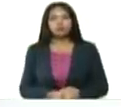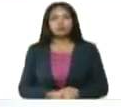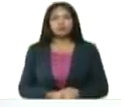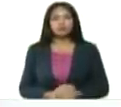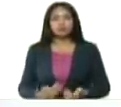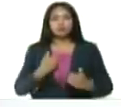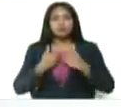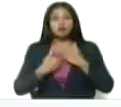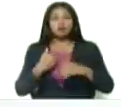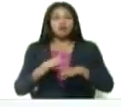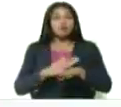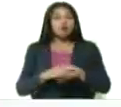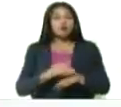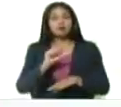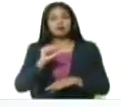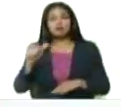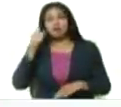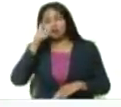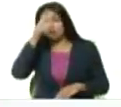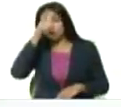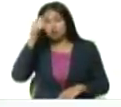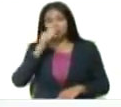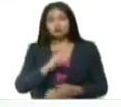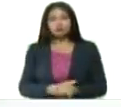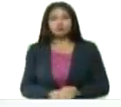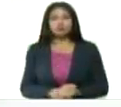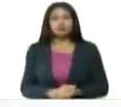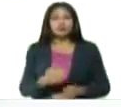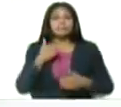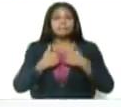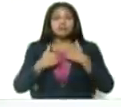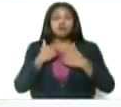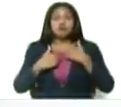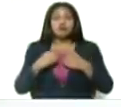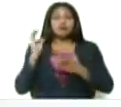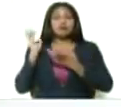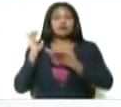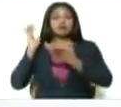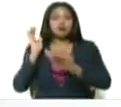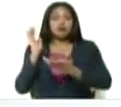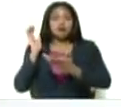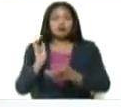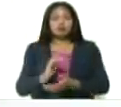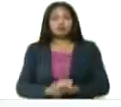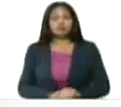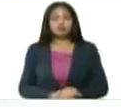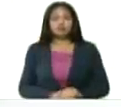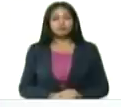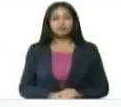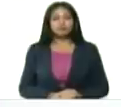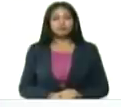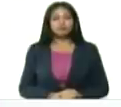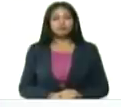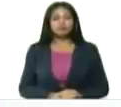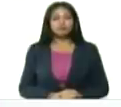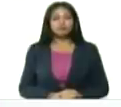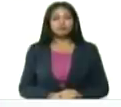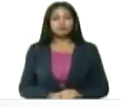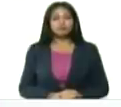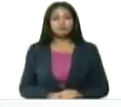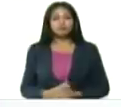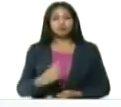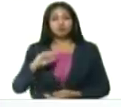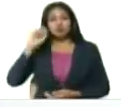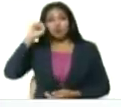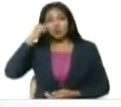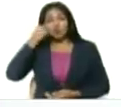Miércoles, jueves, viernes, sábado, domingo. Hoy tuvimos miércoles del Nazareno. El Nazareno. Recordado.